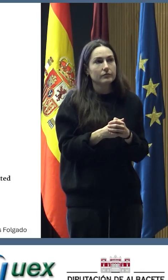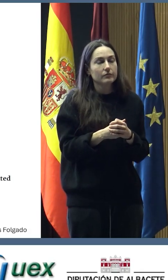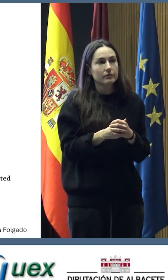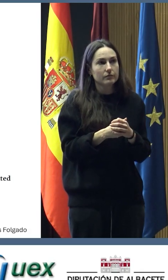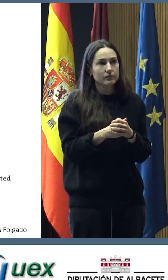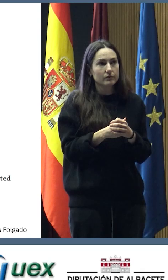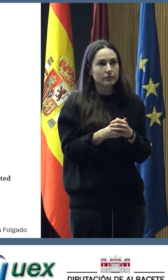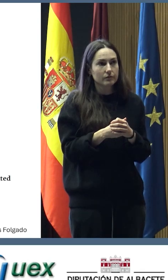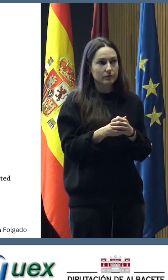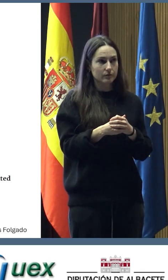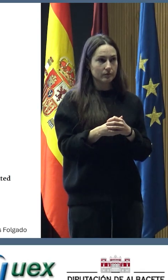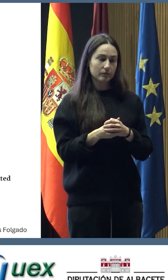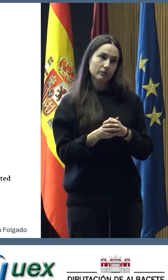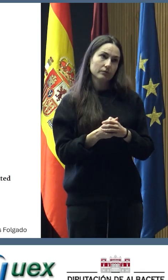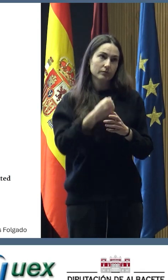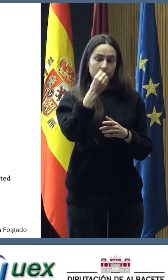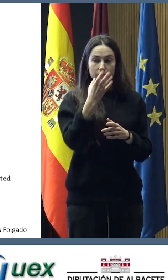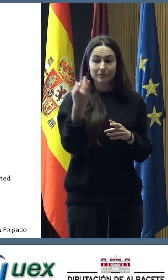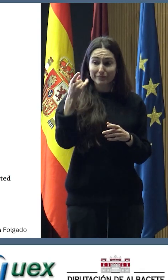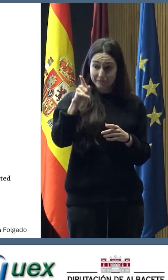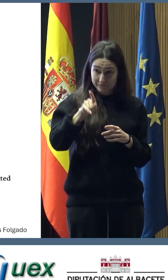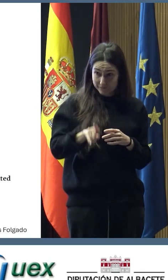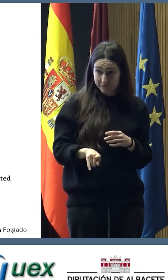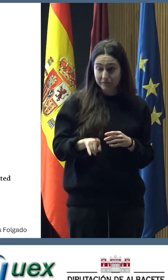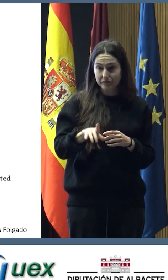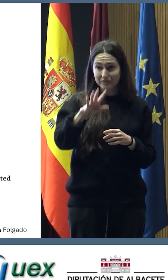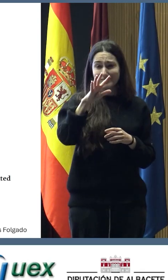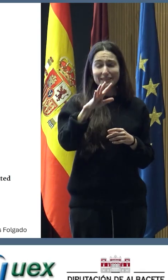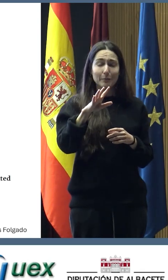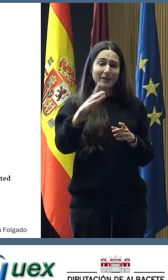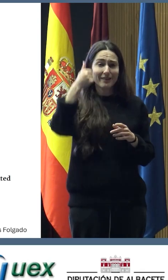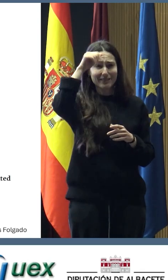Y bueno, también hay consecuencias respecto al sesgo de género